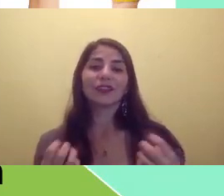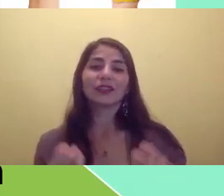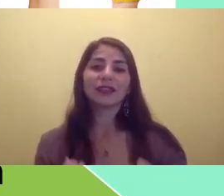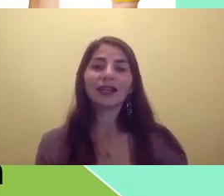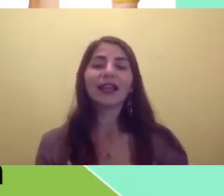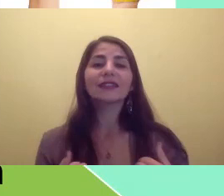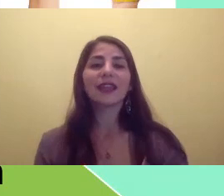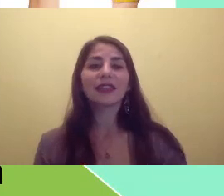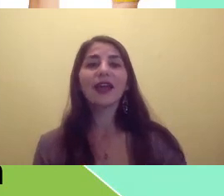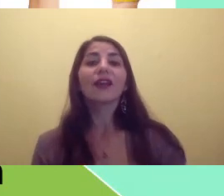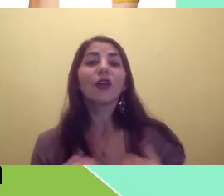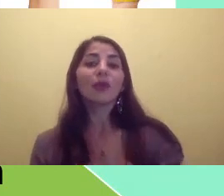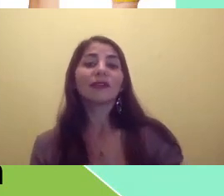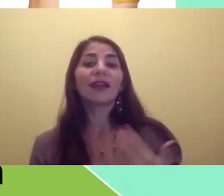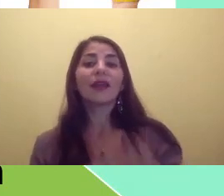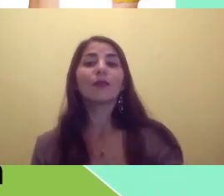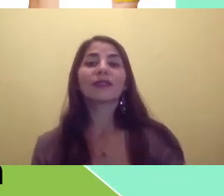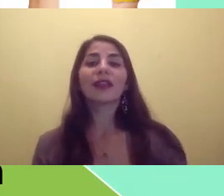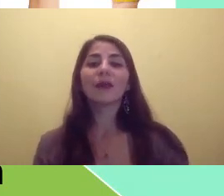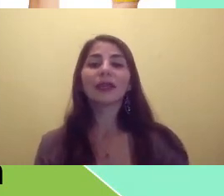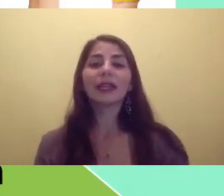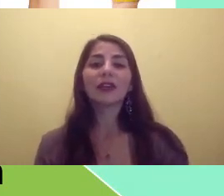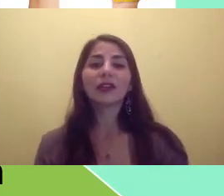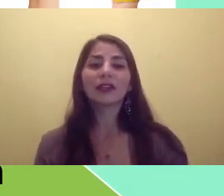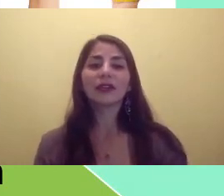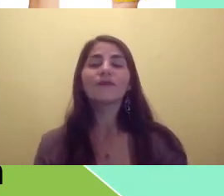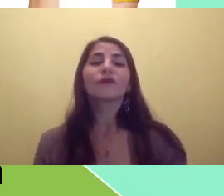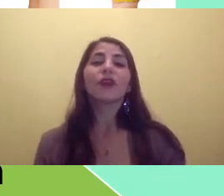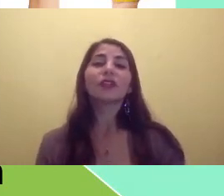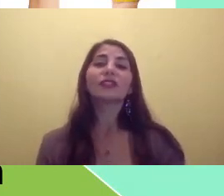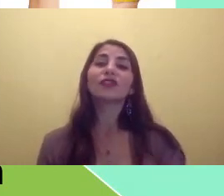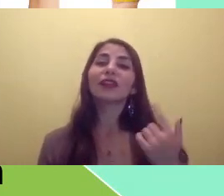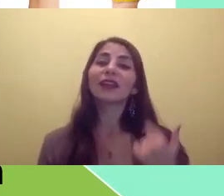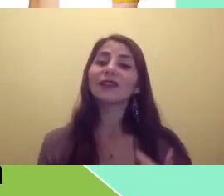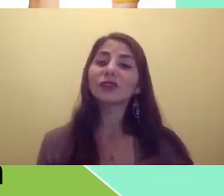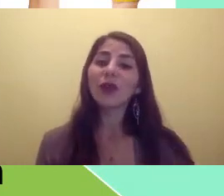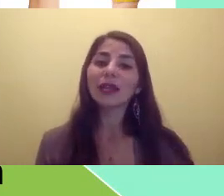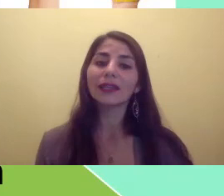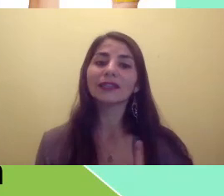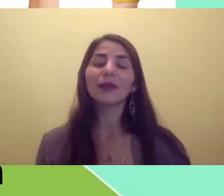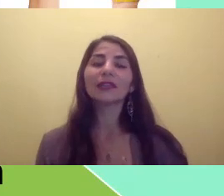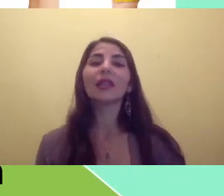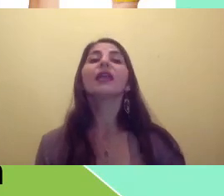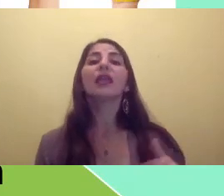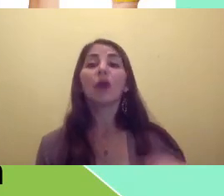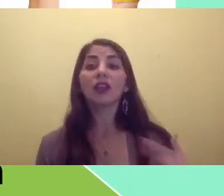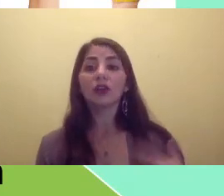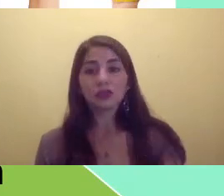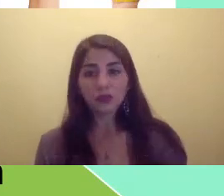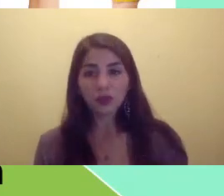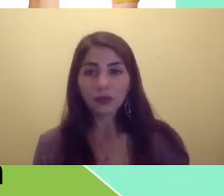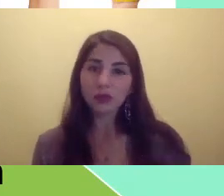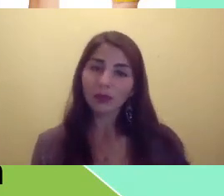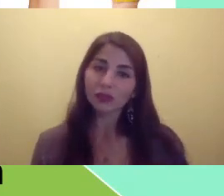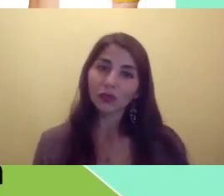es interiorizar la seña, comprenderla y expresarla de manera correcta, favoreciendo el canal visual netamente, igual